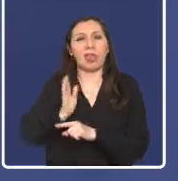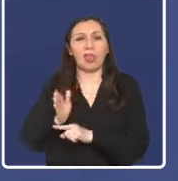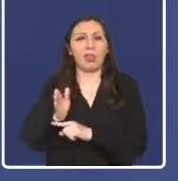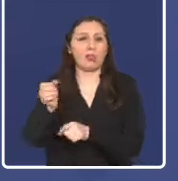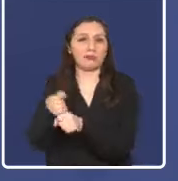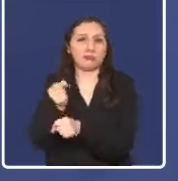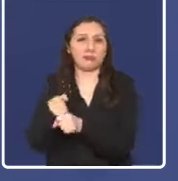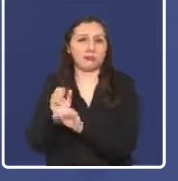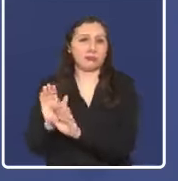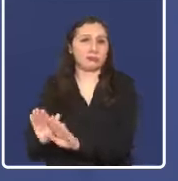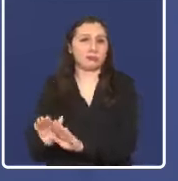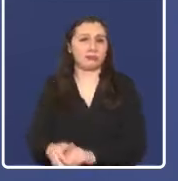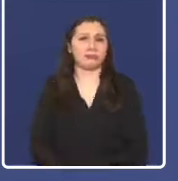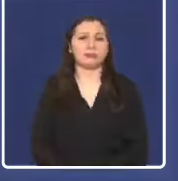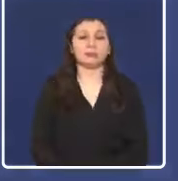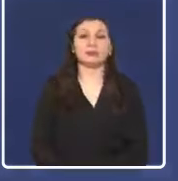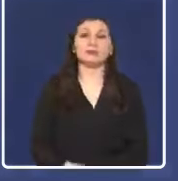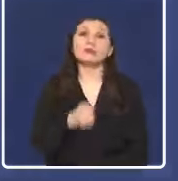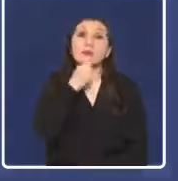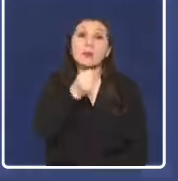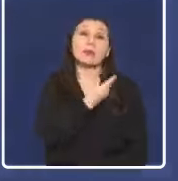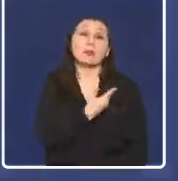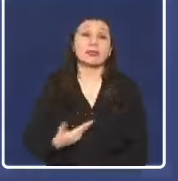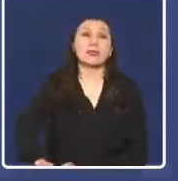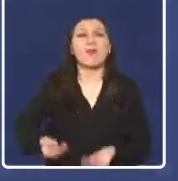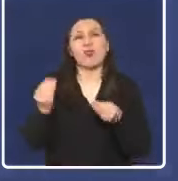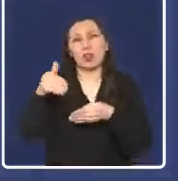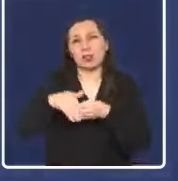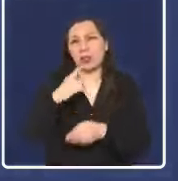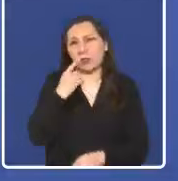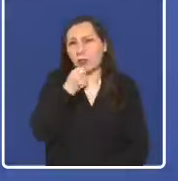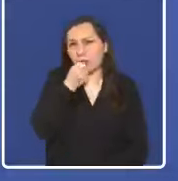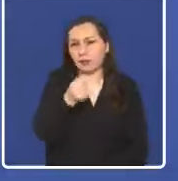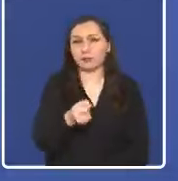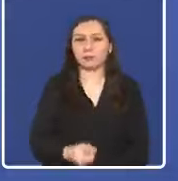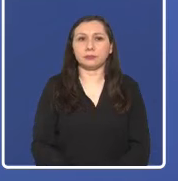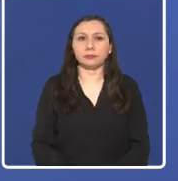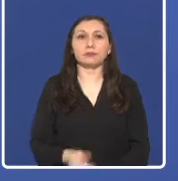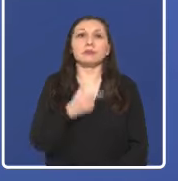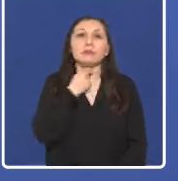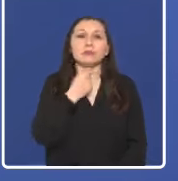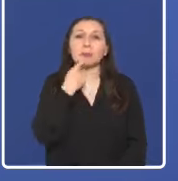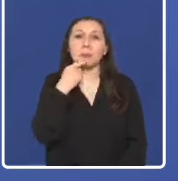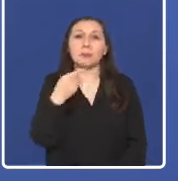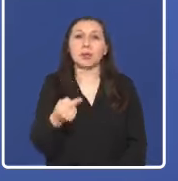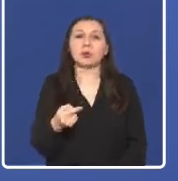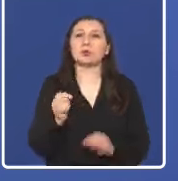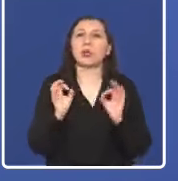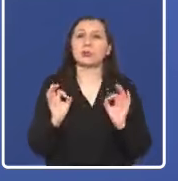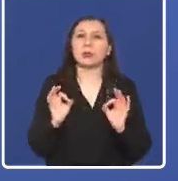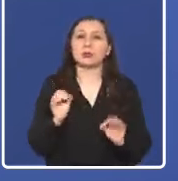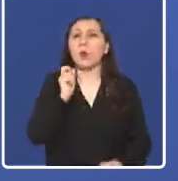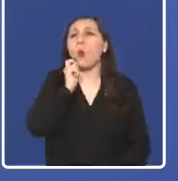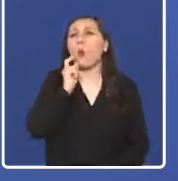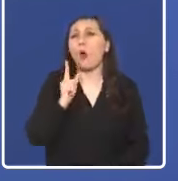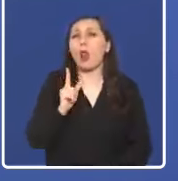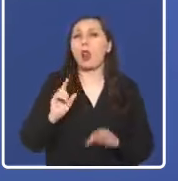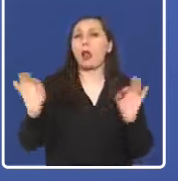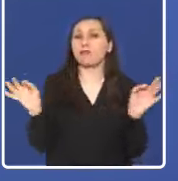continuidad. Presidente, por favor. Buenas tardes. Quiero preguntarle específicamente cuál fue la